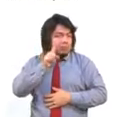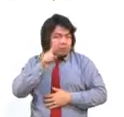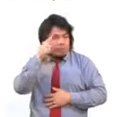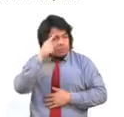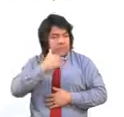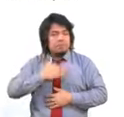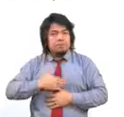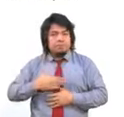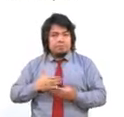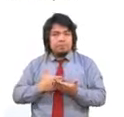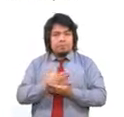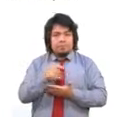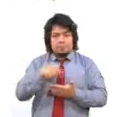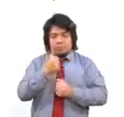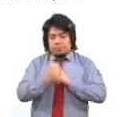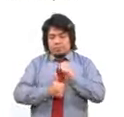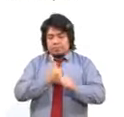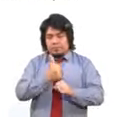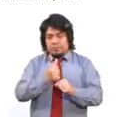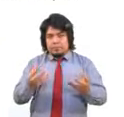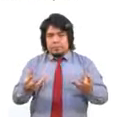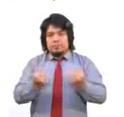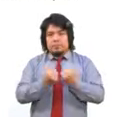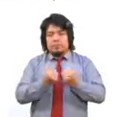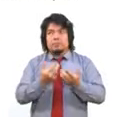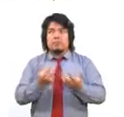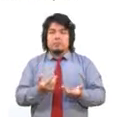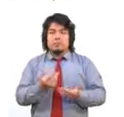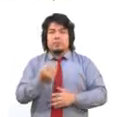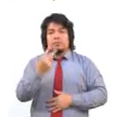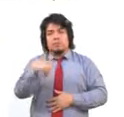justicia, este año con las abogadas se han iniciado